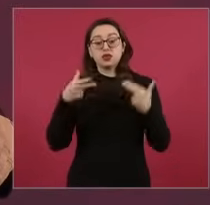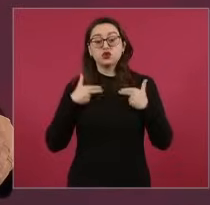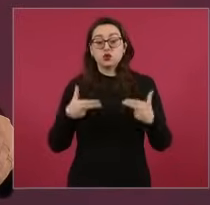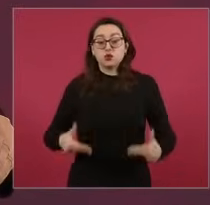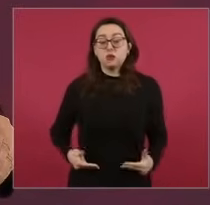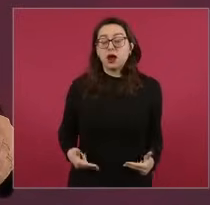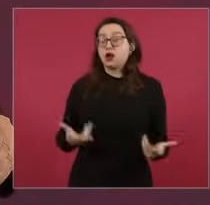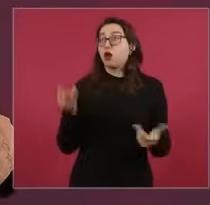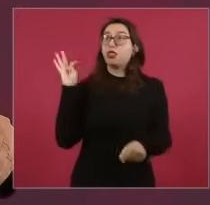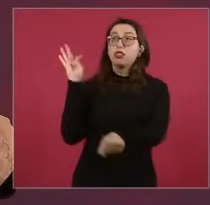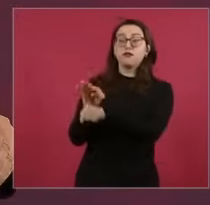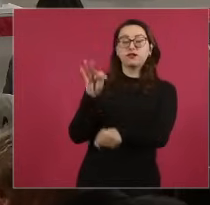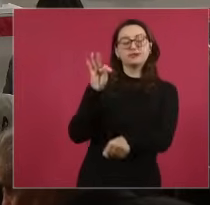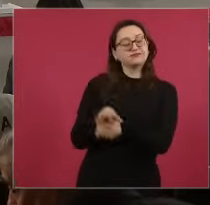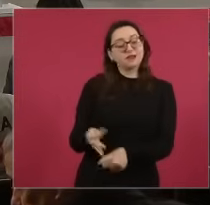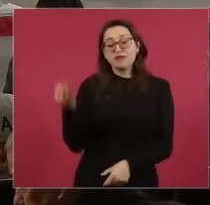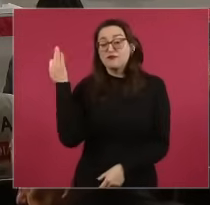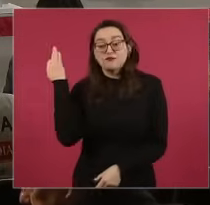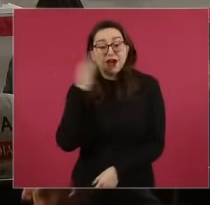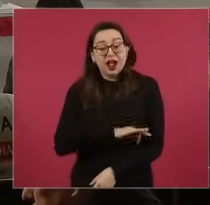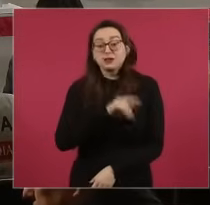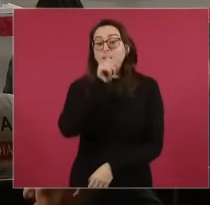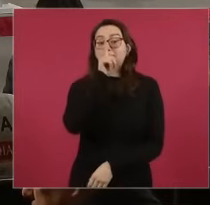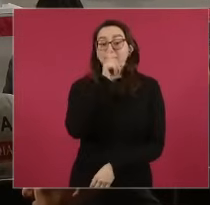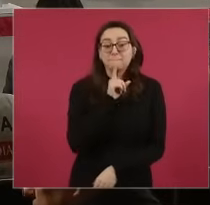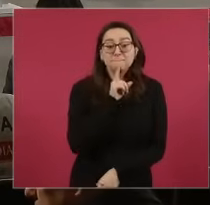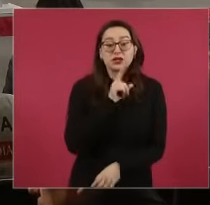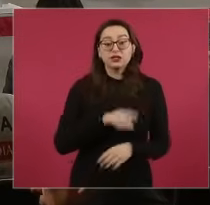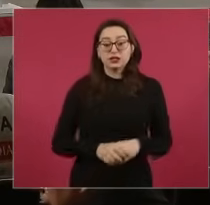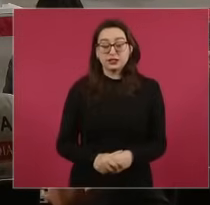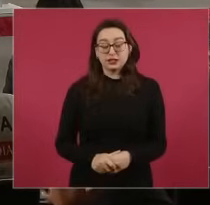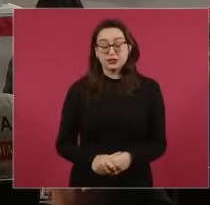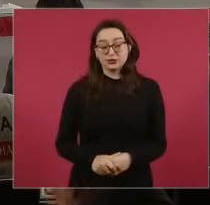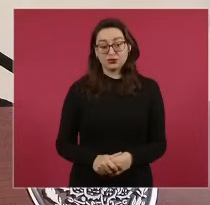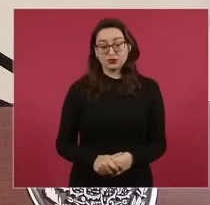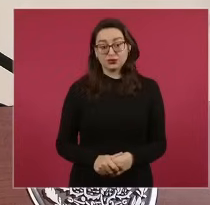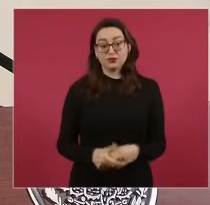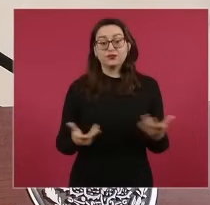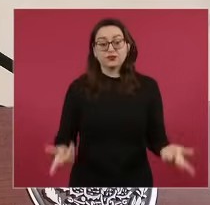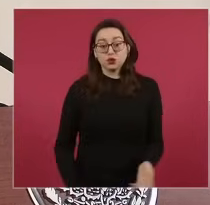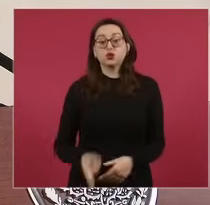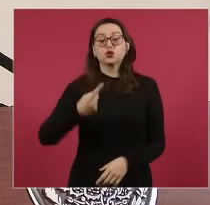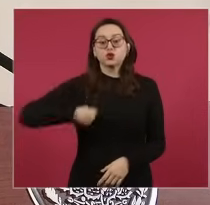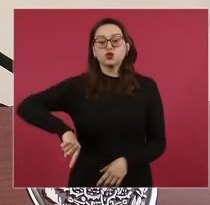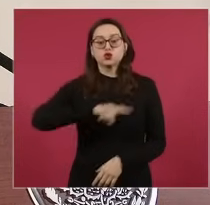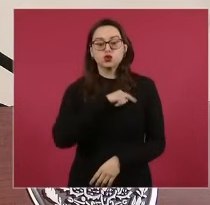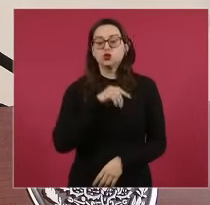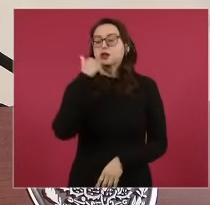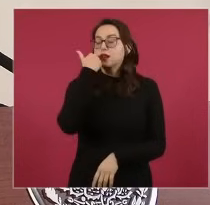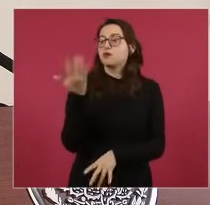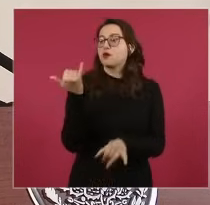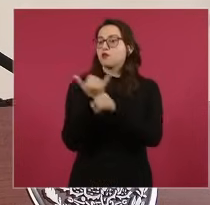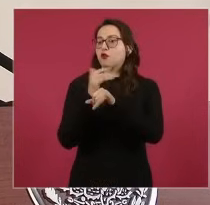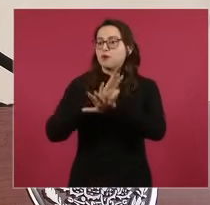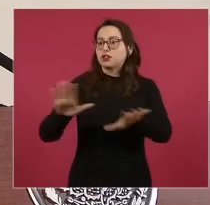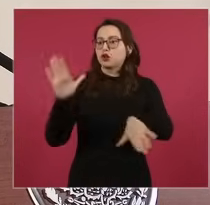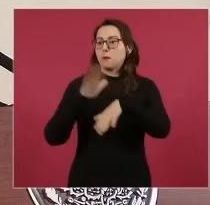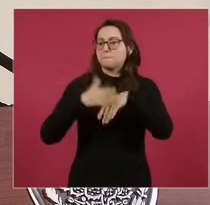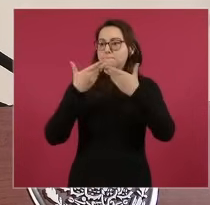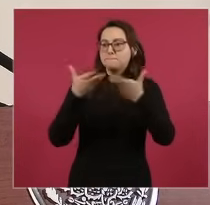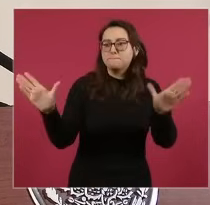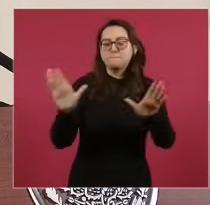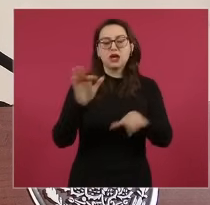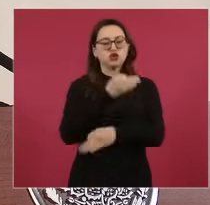Pero mire, presidente, por ejemplo. Entonces, lo que queremos es hacer la vida pública cada vez más